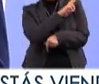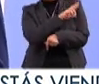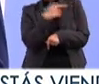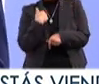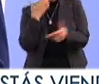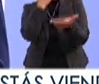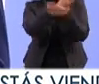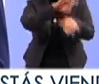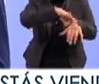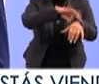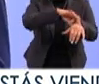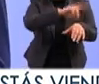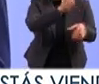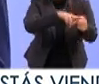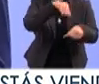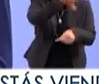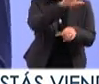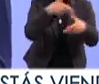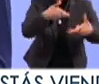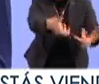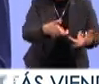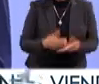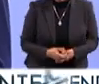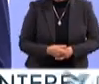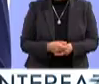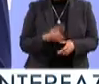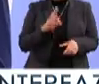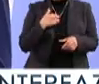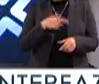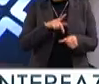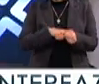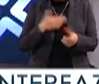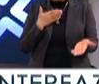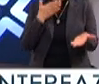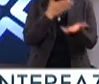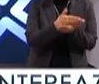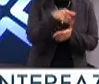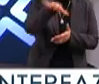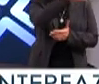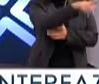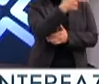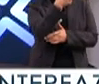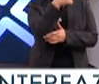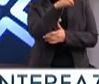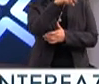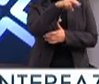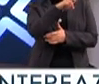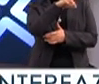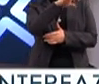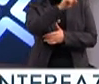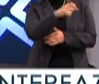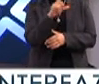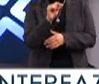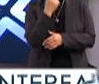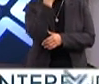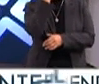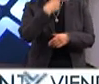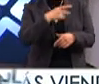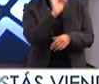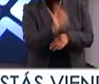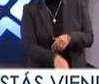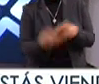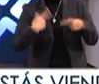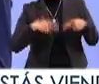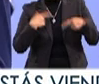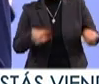decir el que yo voy y compro en la farmacia o de manera personal es de genéricos el 71% de los mexicanos